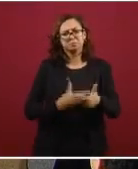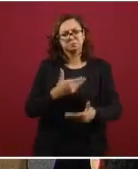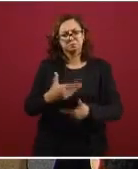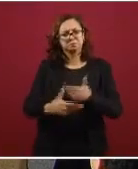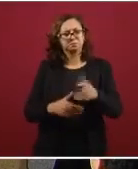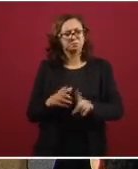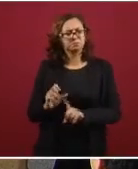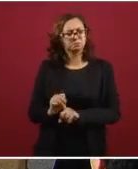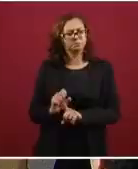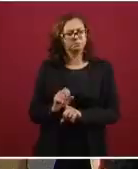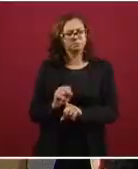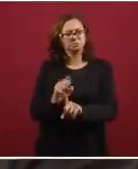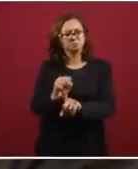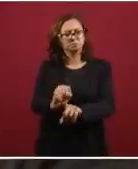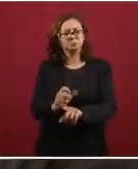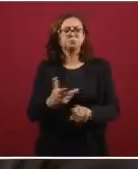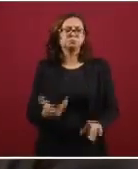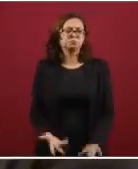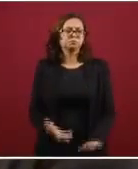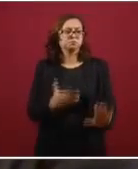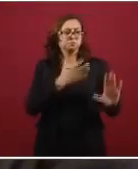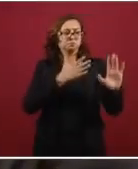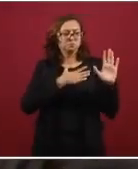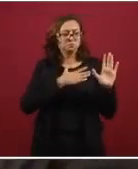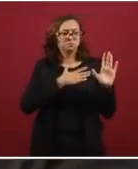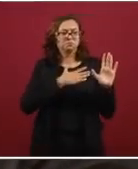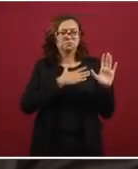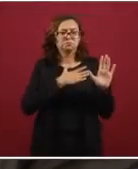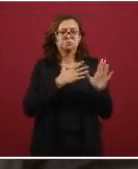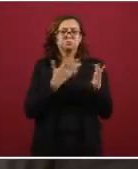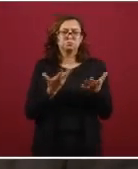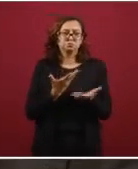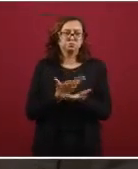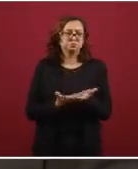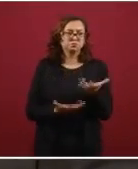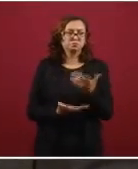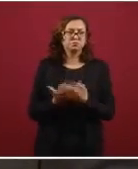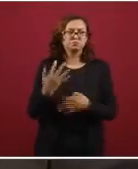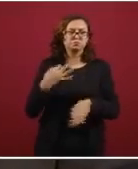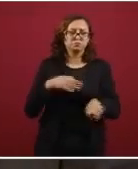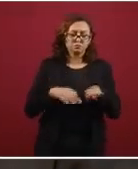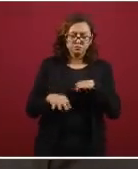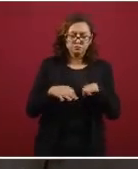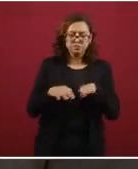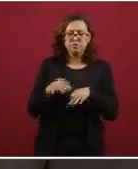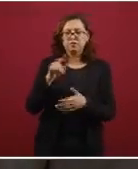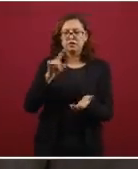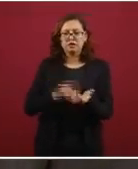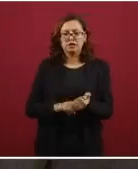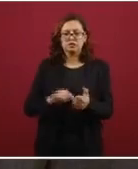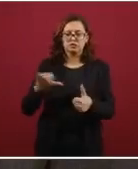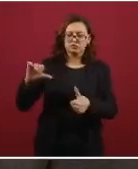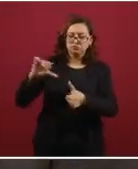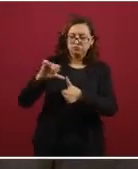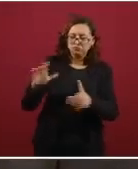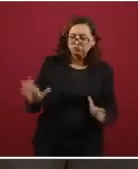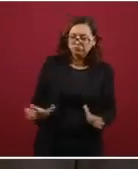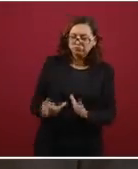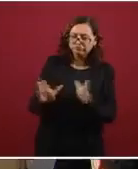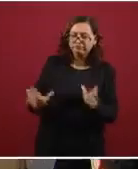y que los compromisos, sobre todo el compromiso de crear empleo en los países centroamericanos, está avanzando muy